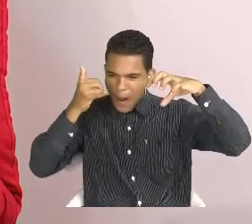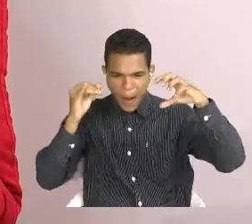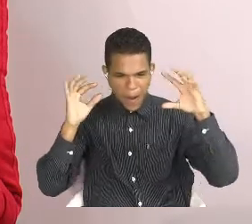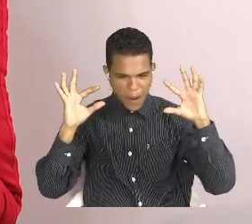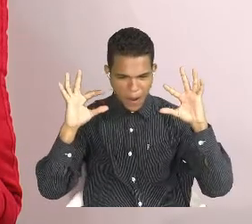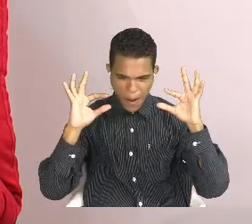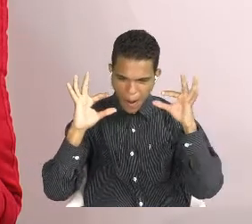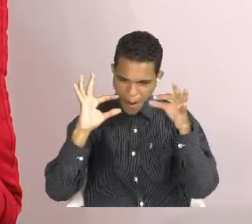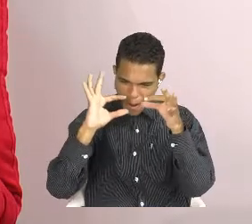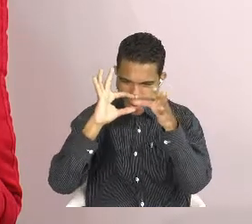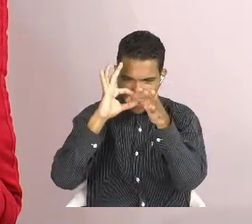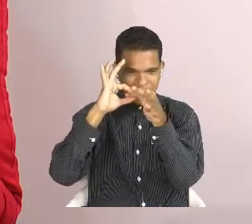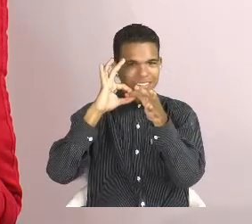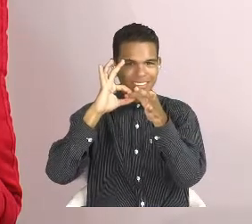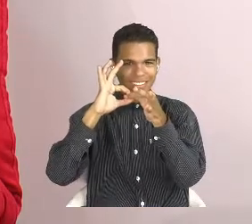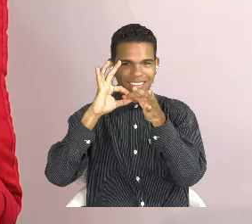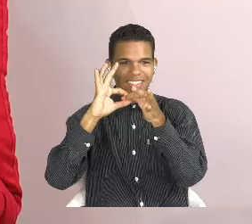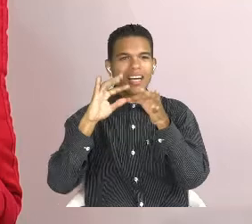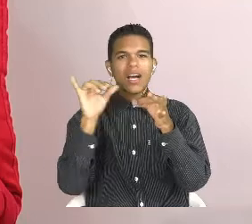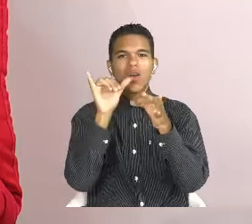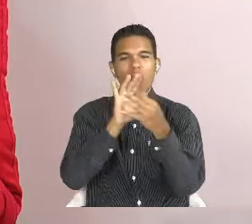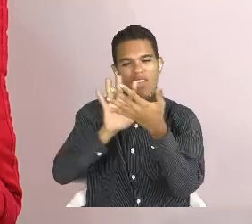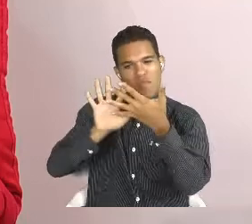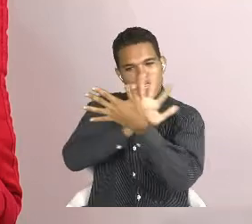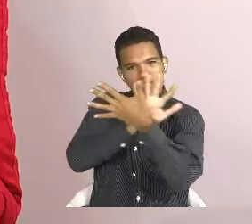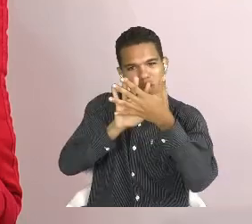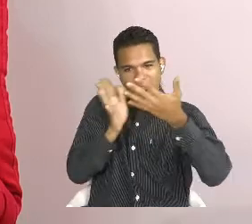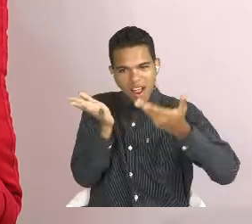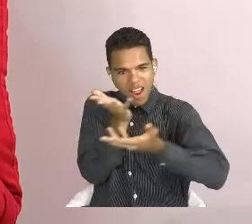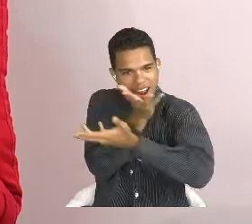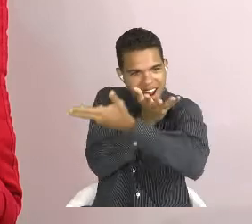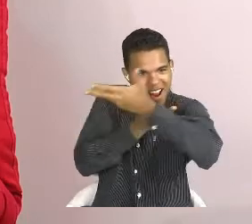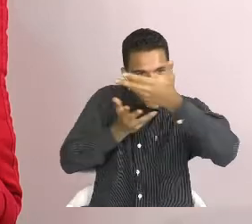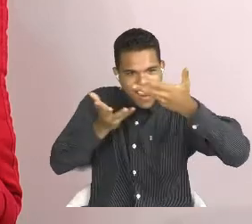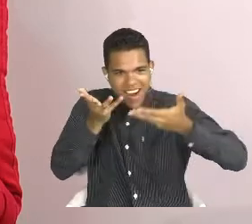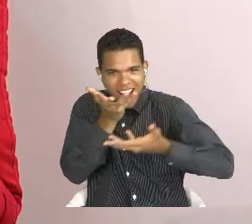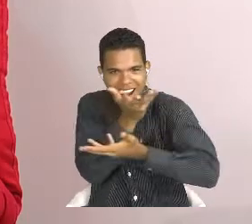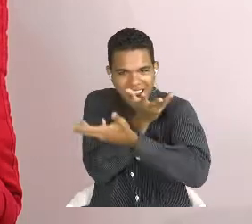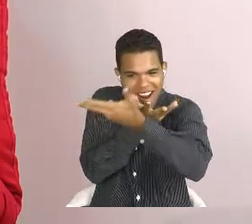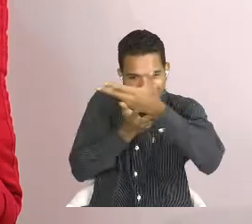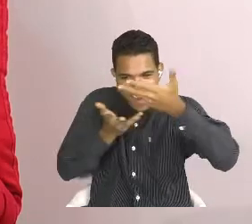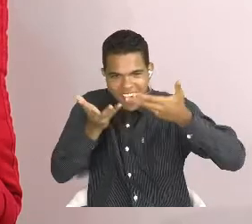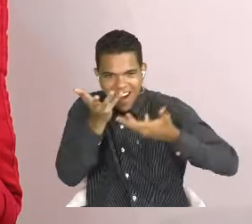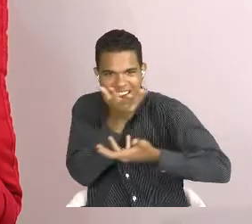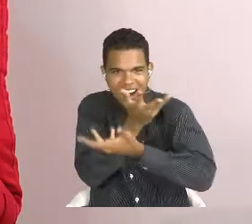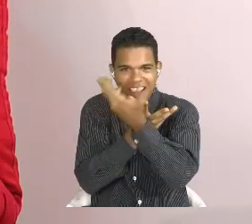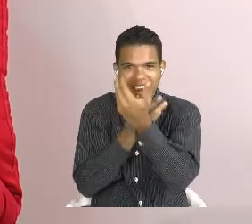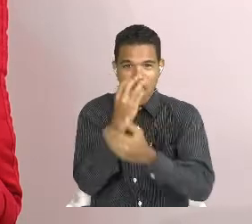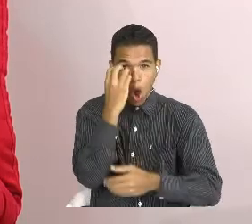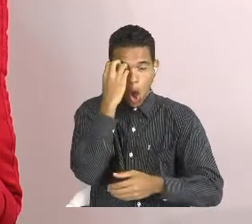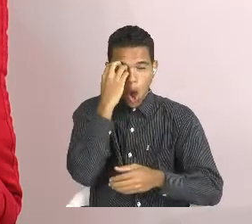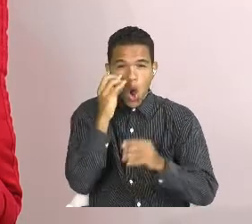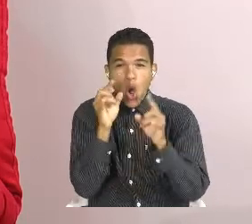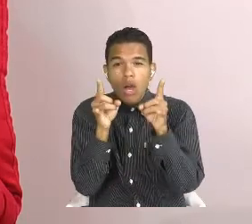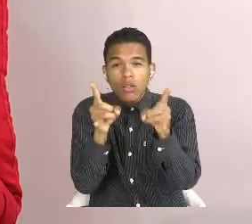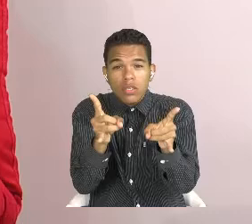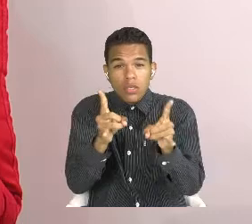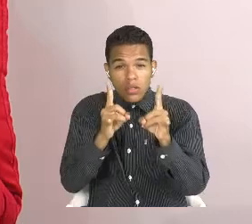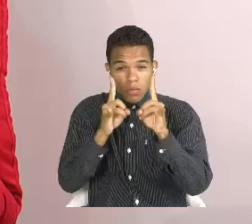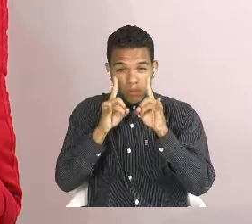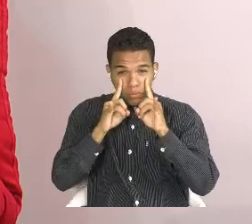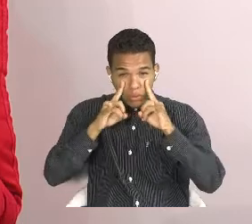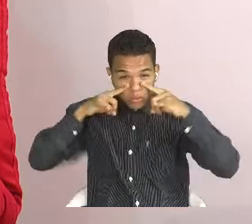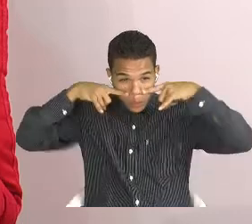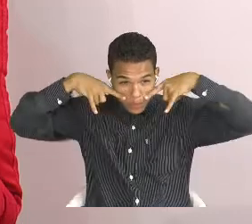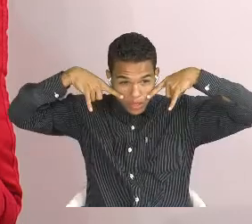de ese nervio hacia el cerebro. Entonces el glaucoma lo que afecta es, daña las fibras nerviosas que se recopilan en el